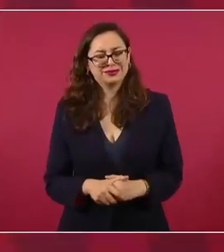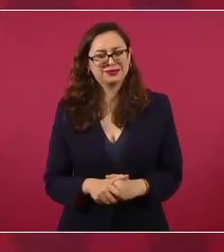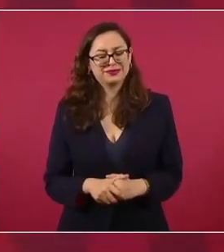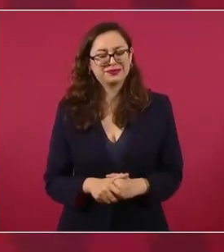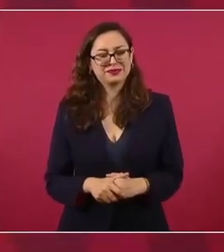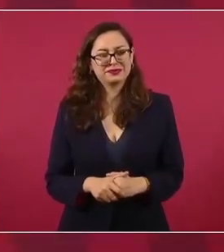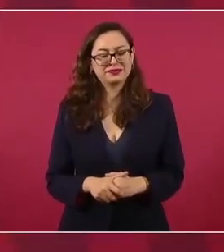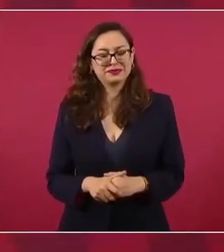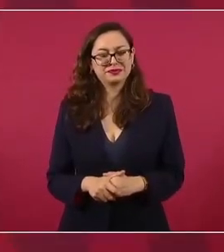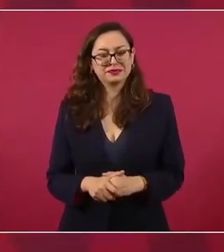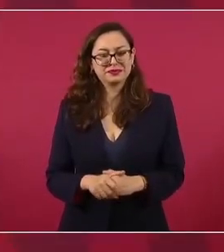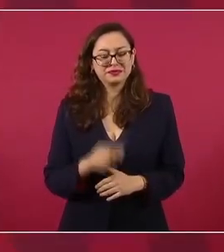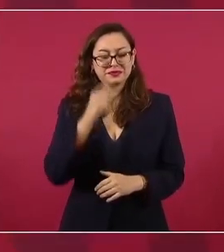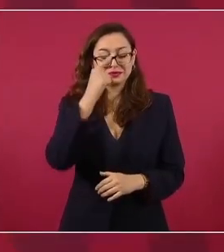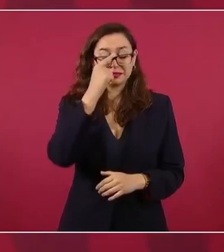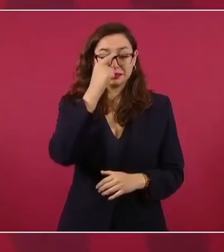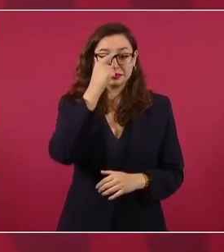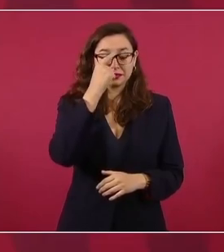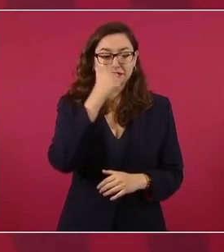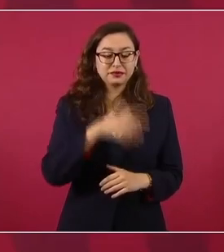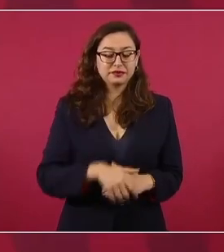de que